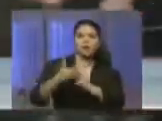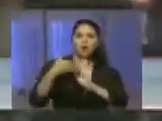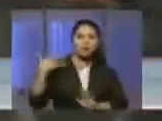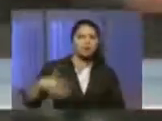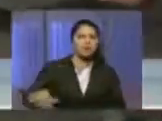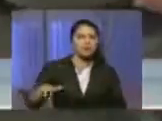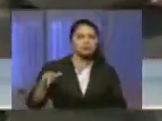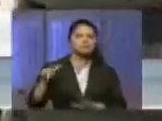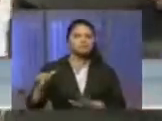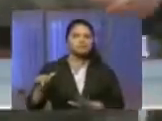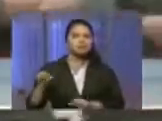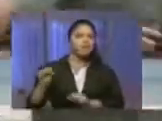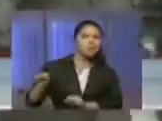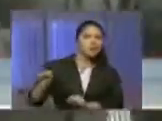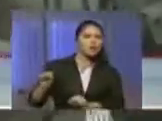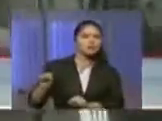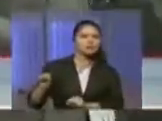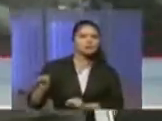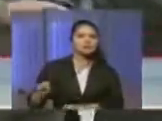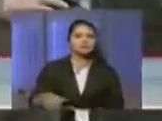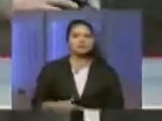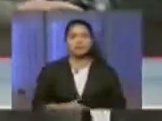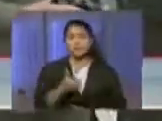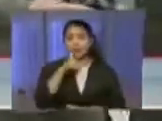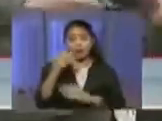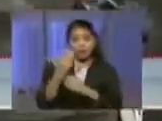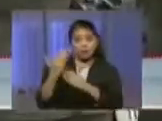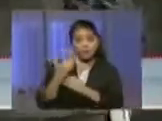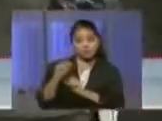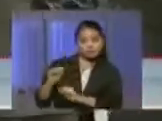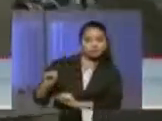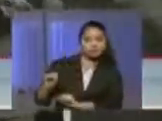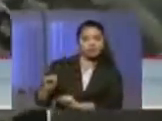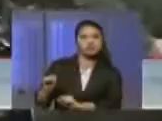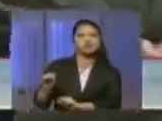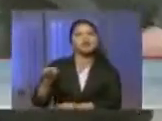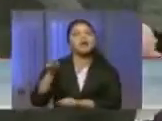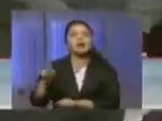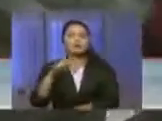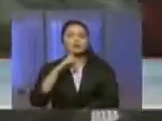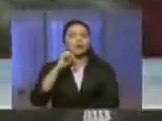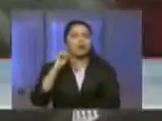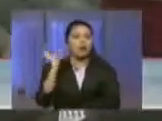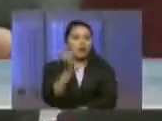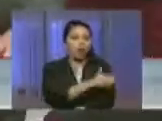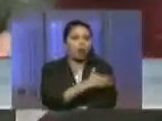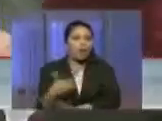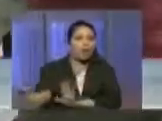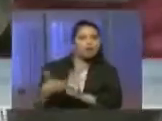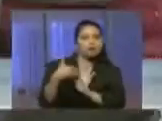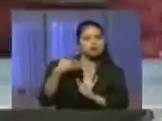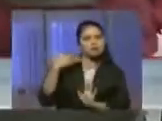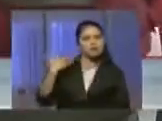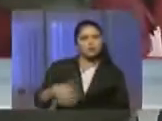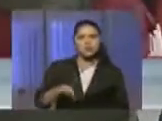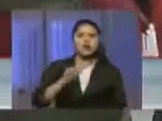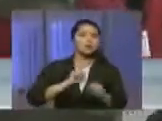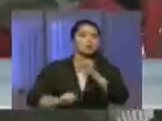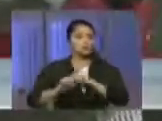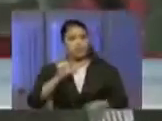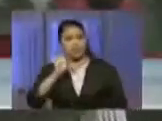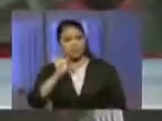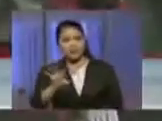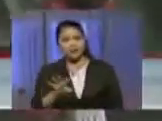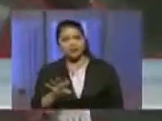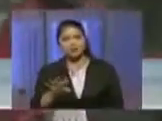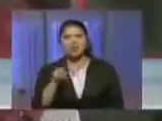tengamos una contra de acuerdo a esos escuálidos a esos a patria que están de